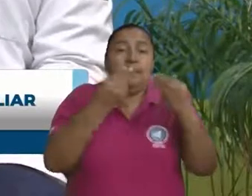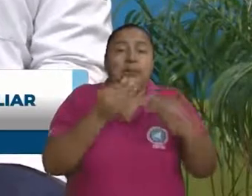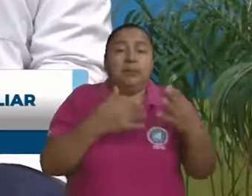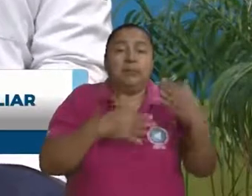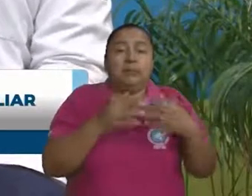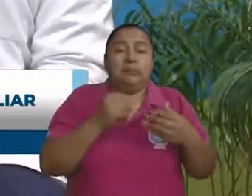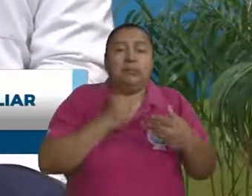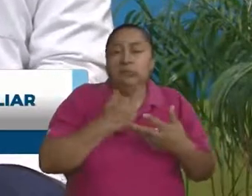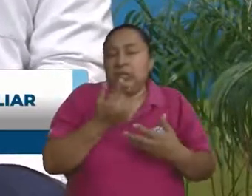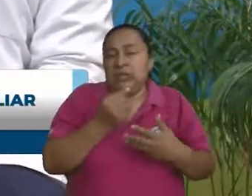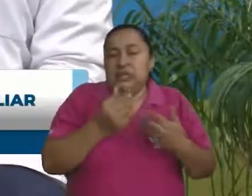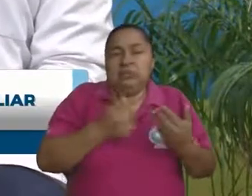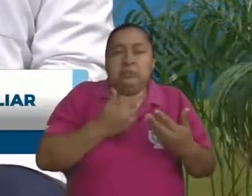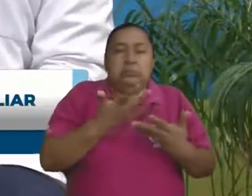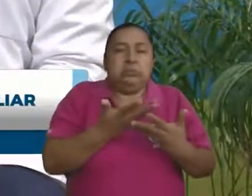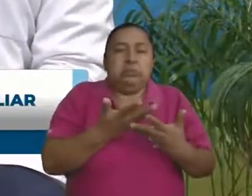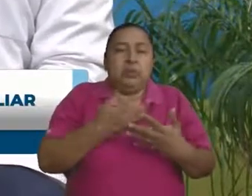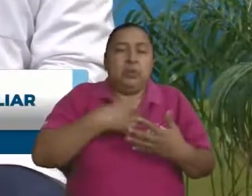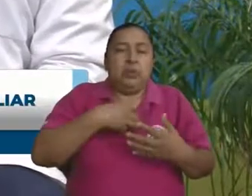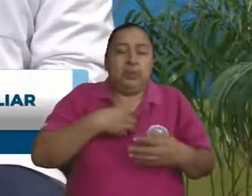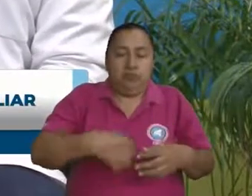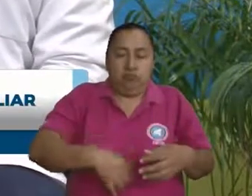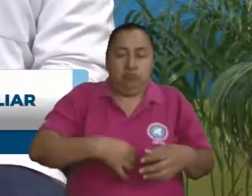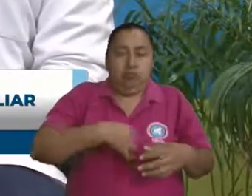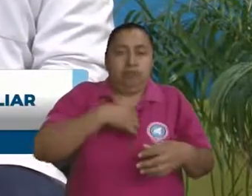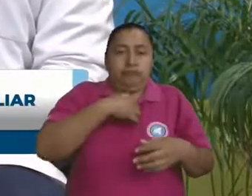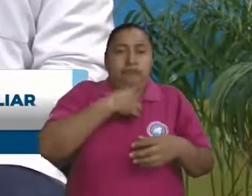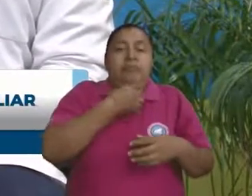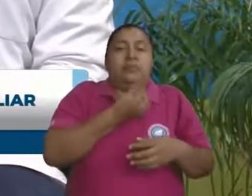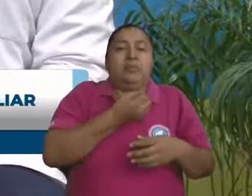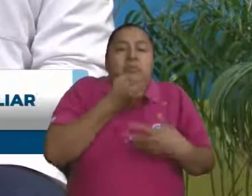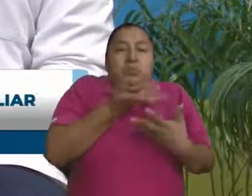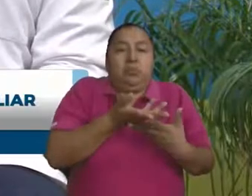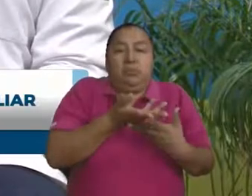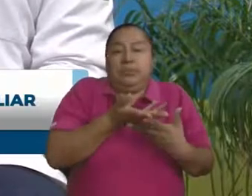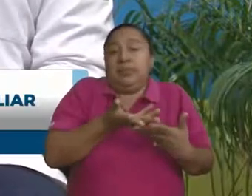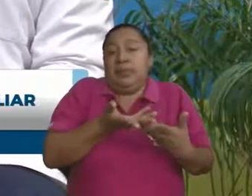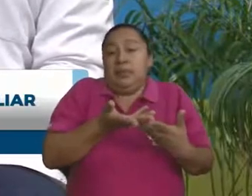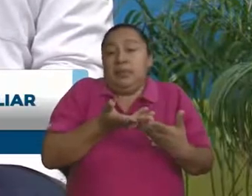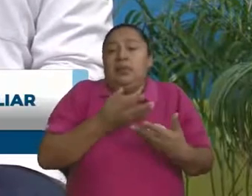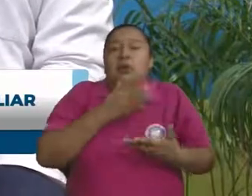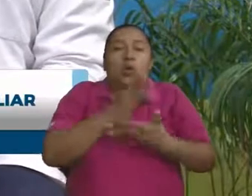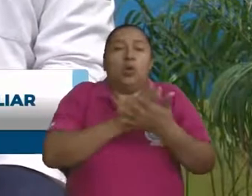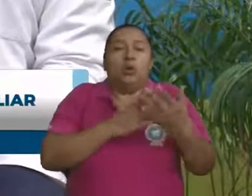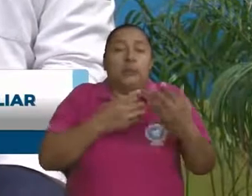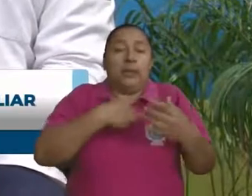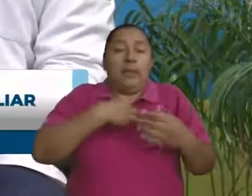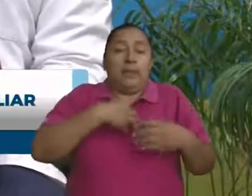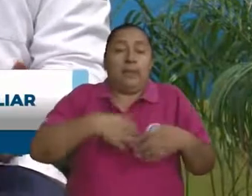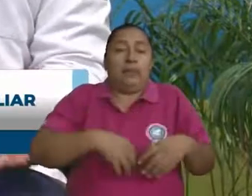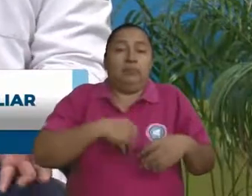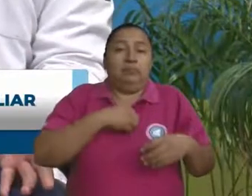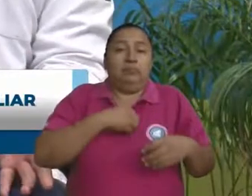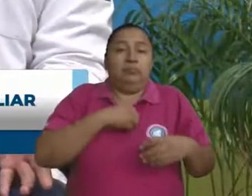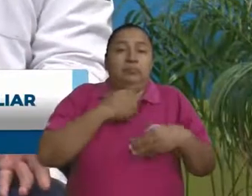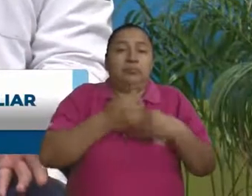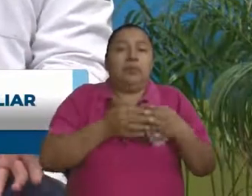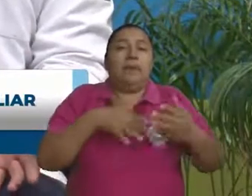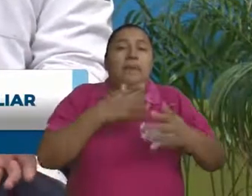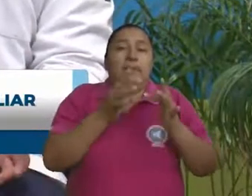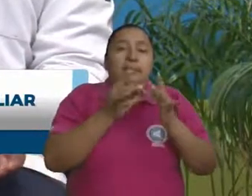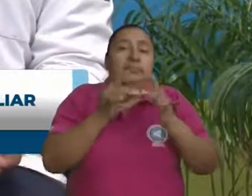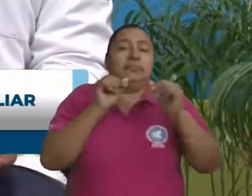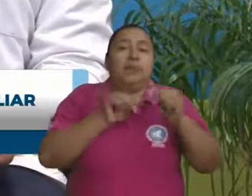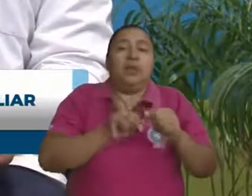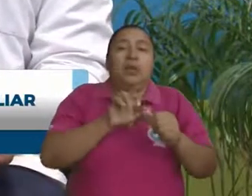decirlo, que está en nuestra vía digestiva, los elementos que hay en el estómago y principalmente